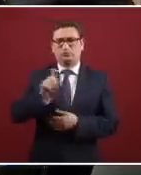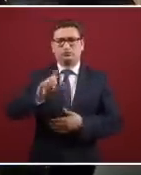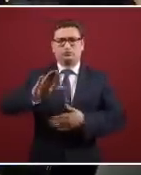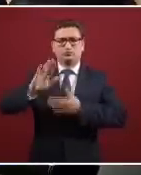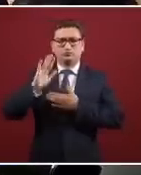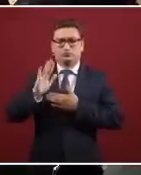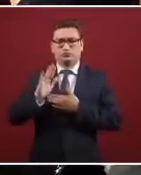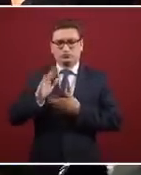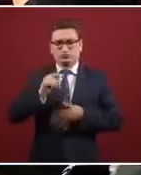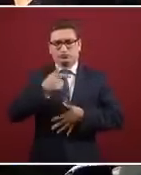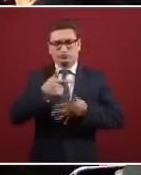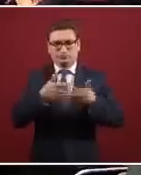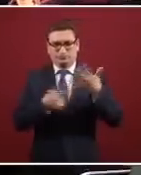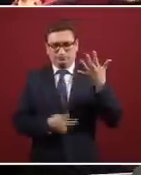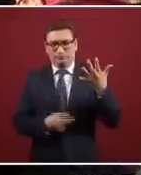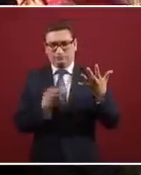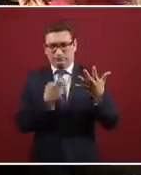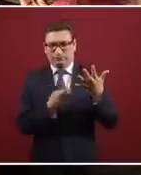que se hicieron